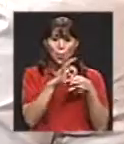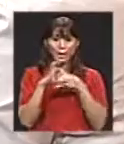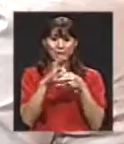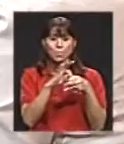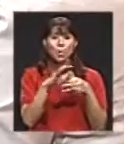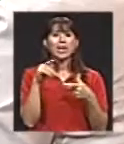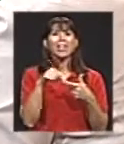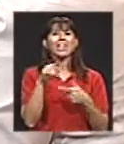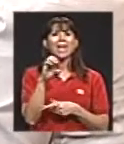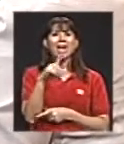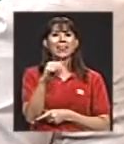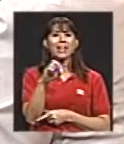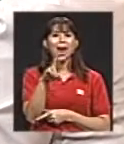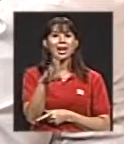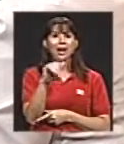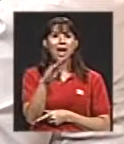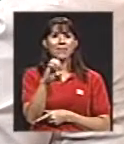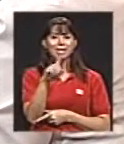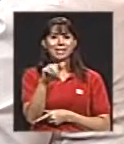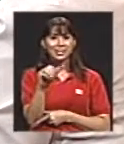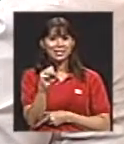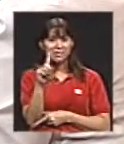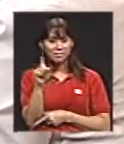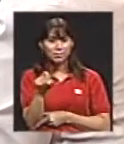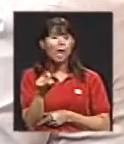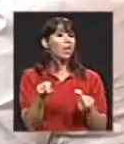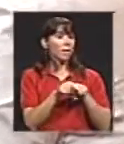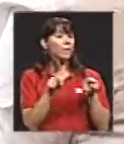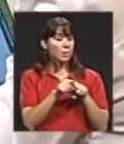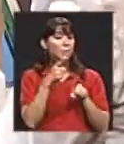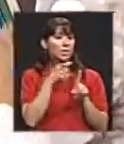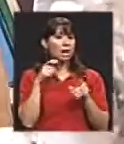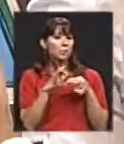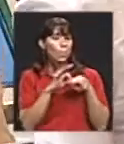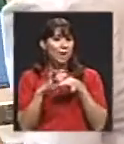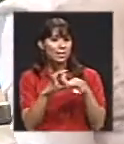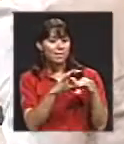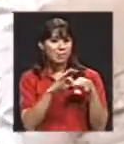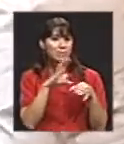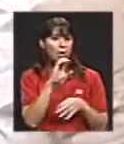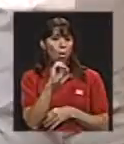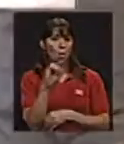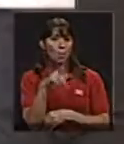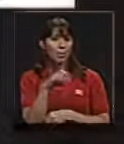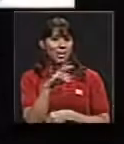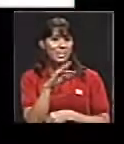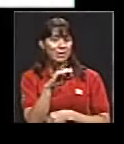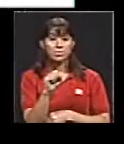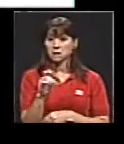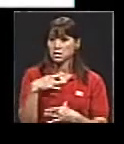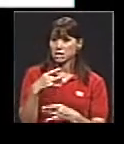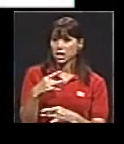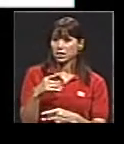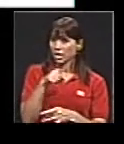de ar cabezas está también por parte de las cooperativas y de las cooperativas bueno es interesante no se les nombre puestos